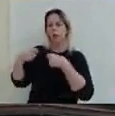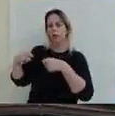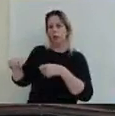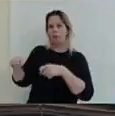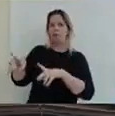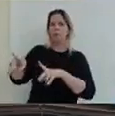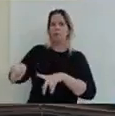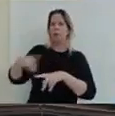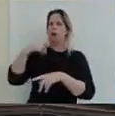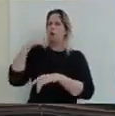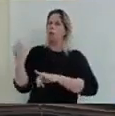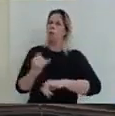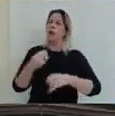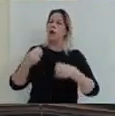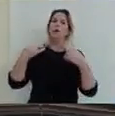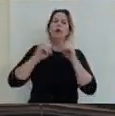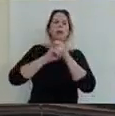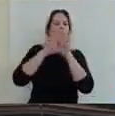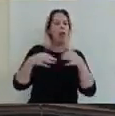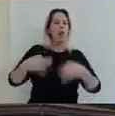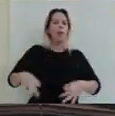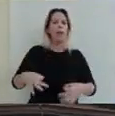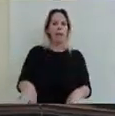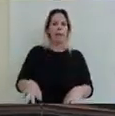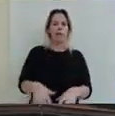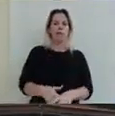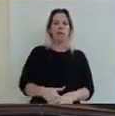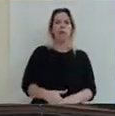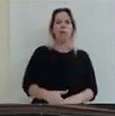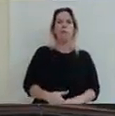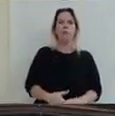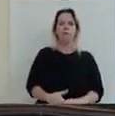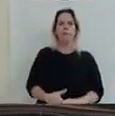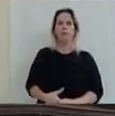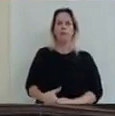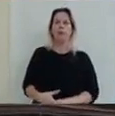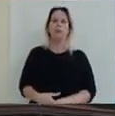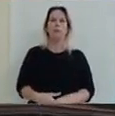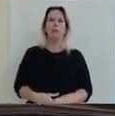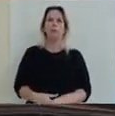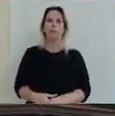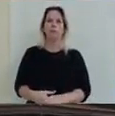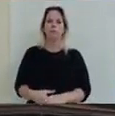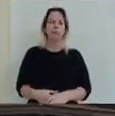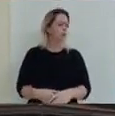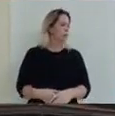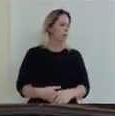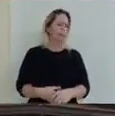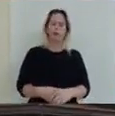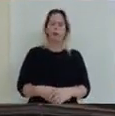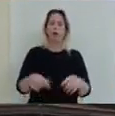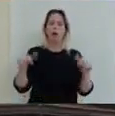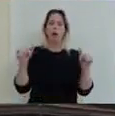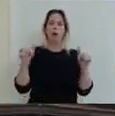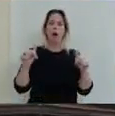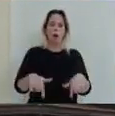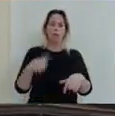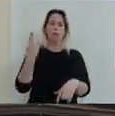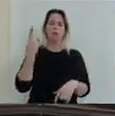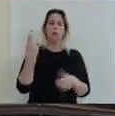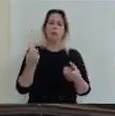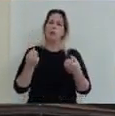se diga son transparentes, que lo pueda mostrar justamente a través de la presentación de un informe el Departamento Ejecutivo Municipal.